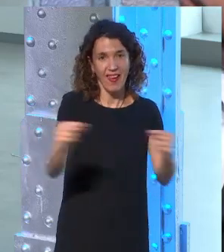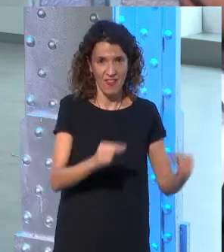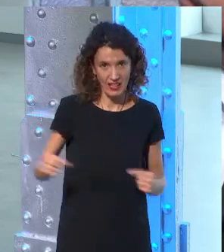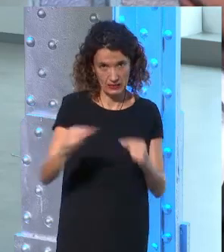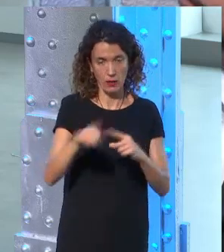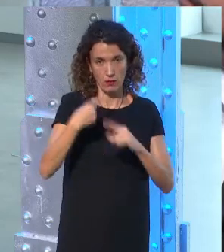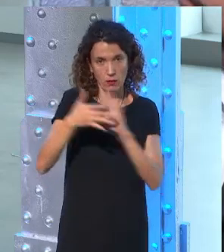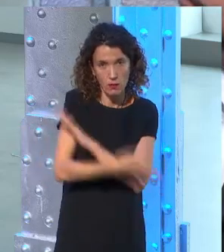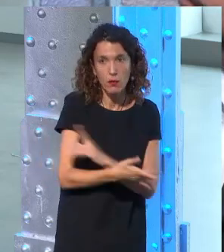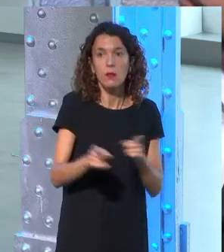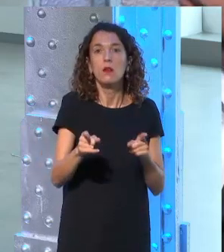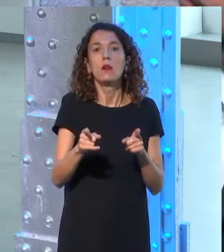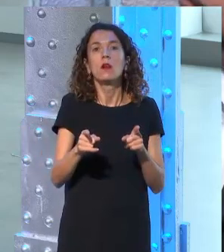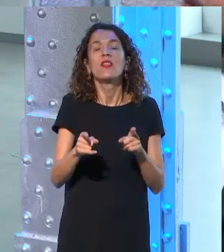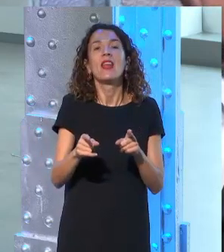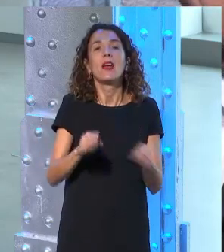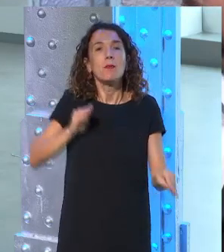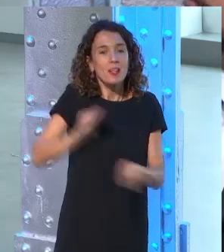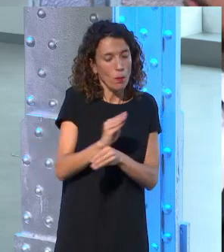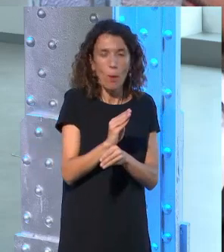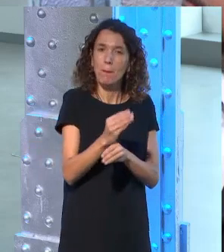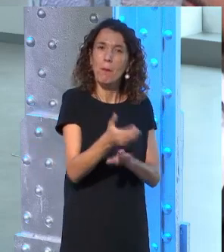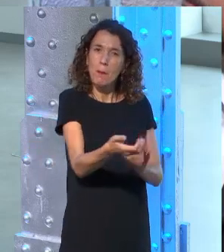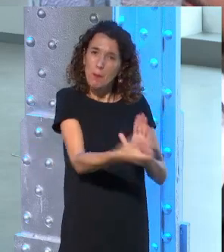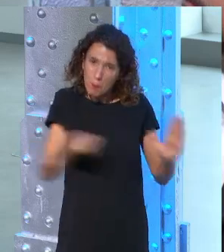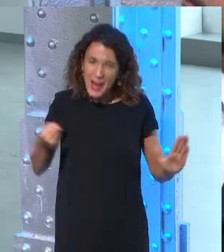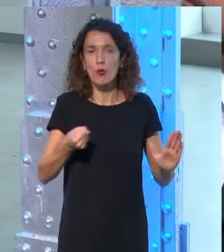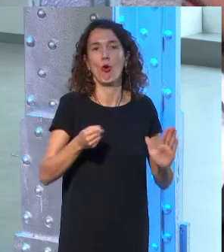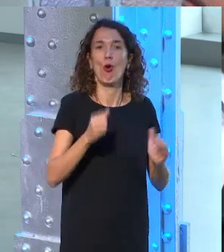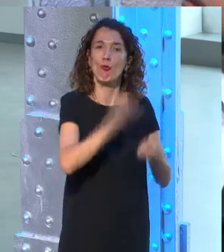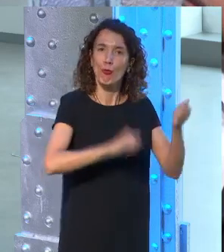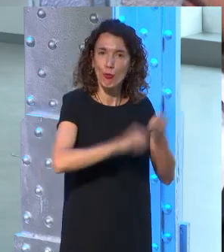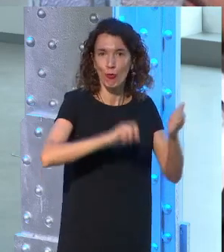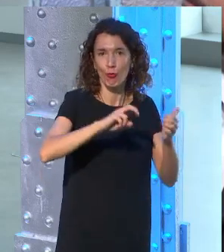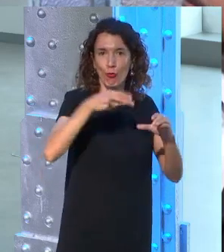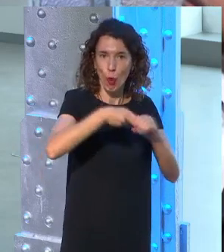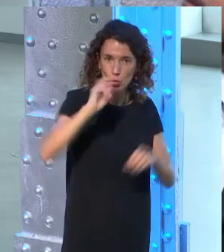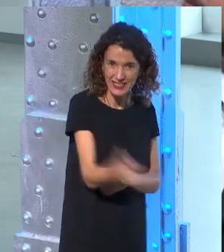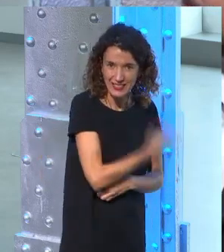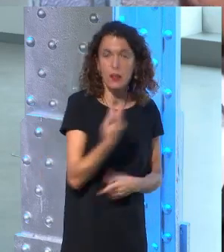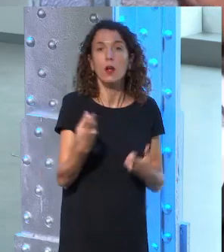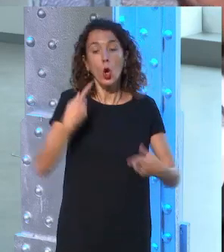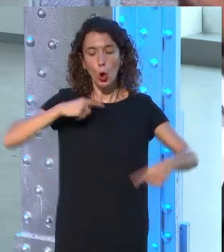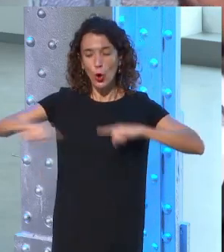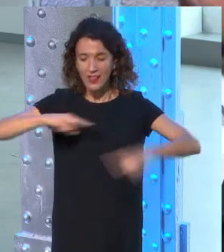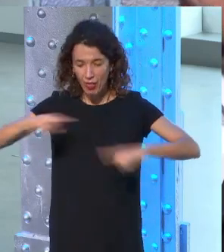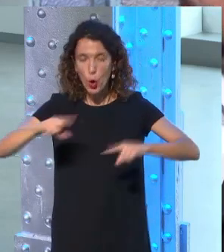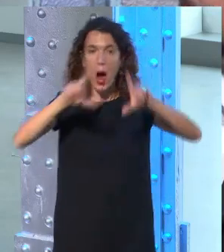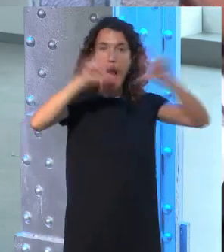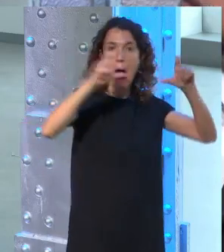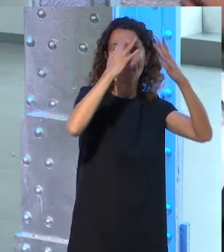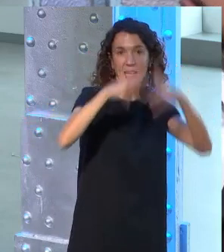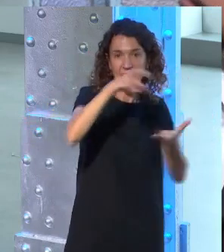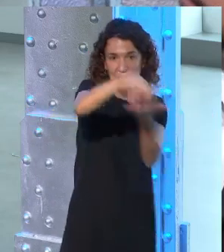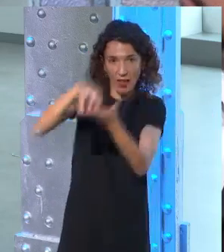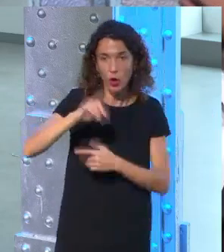son la desinversión fósil, la coordinación entre administraciones